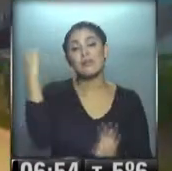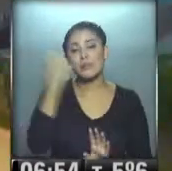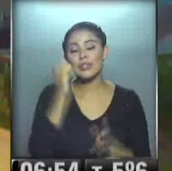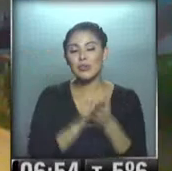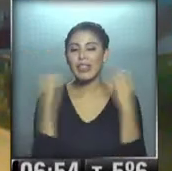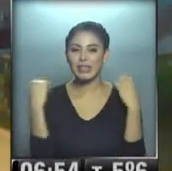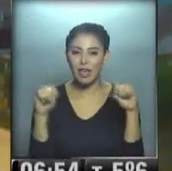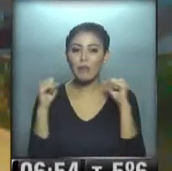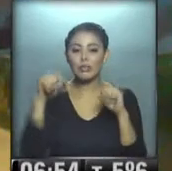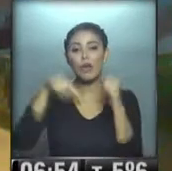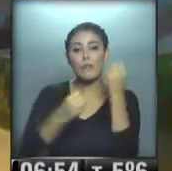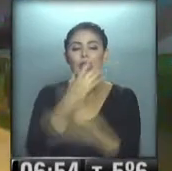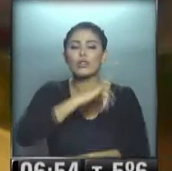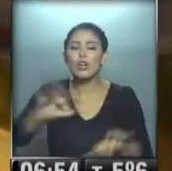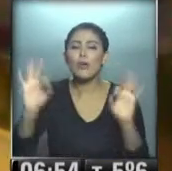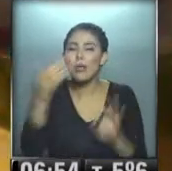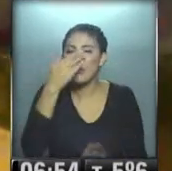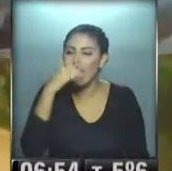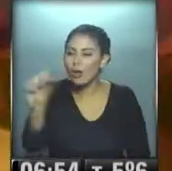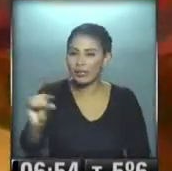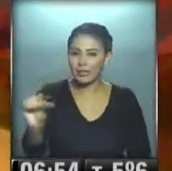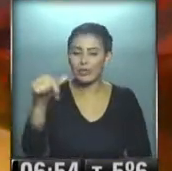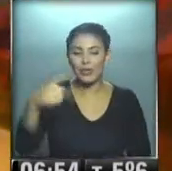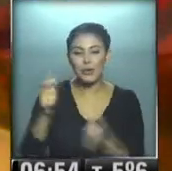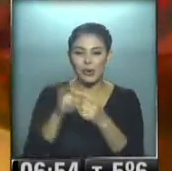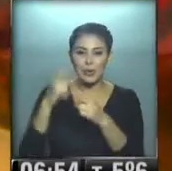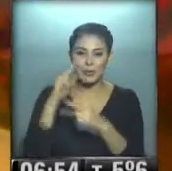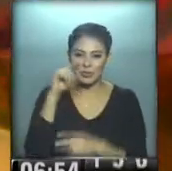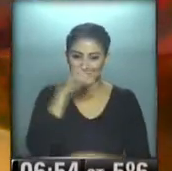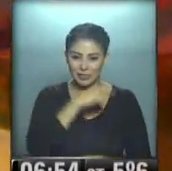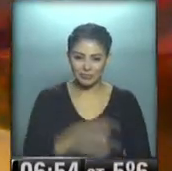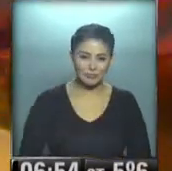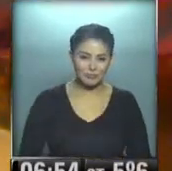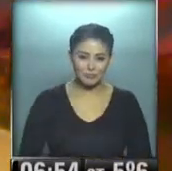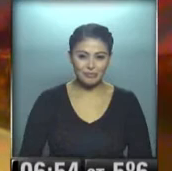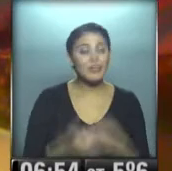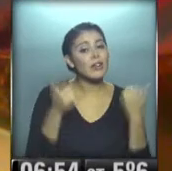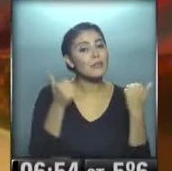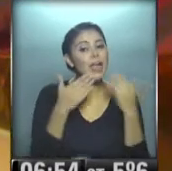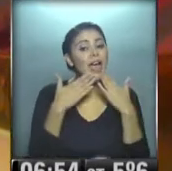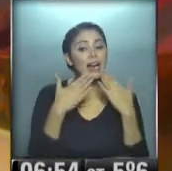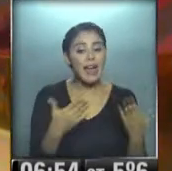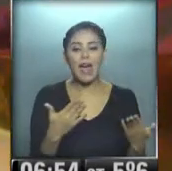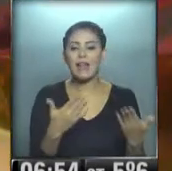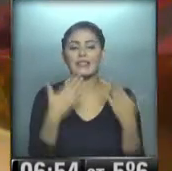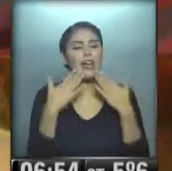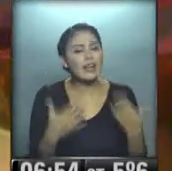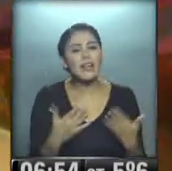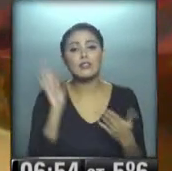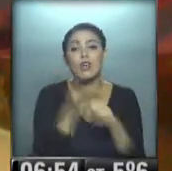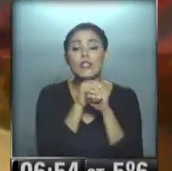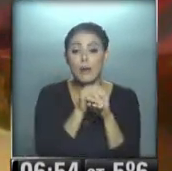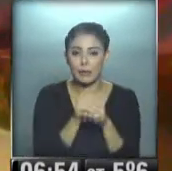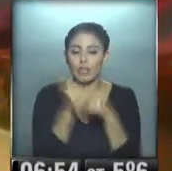tendremos durante esta mañana, en un ratito nada más, en esta edición de Visión 7. Los esperamos. Muy bien, gracias Alejandro, muchísimas gracias. Queridos